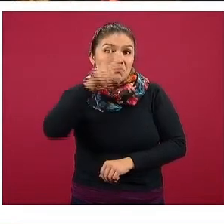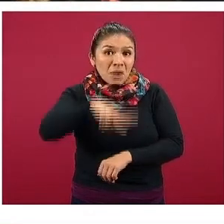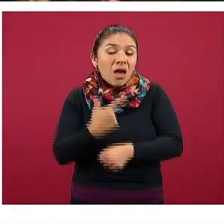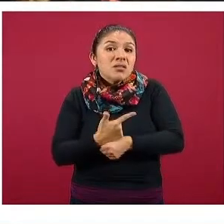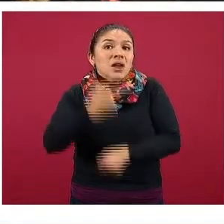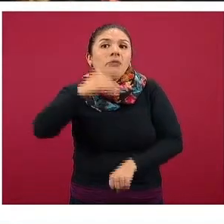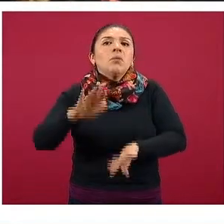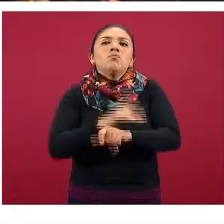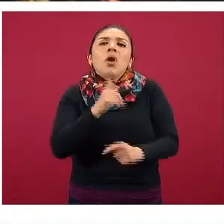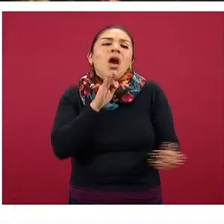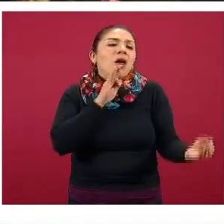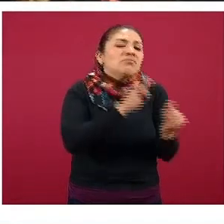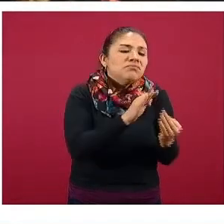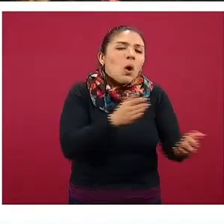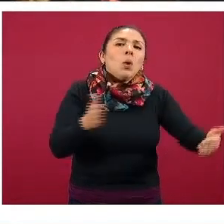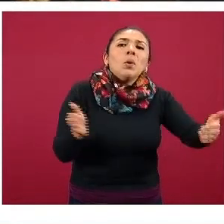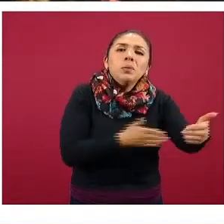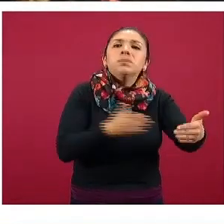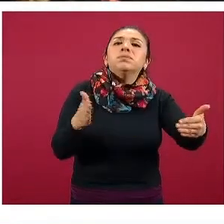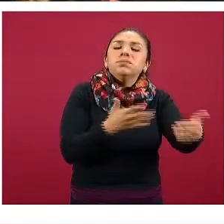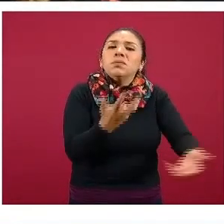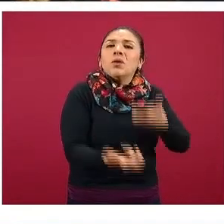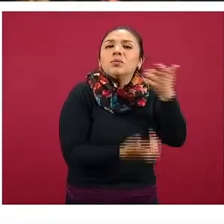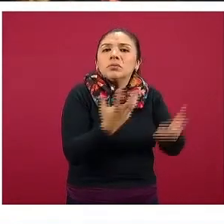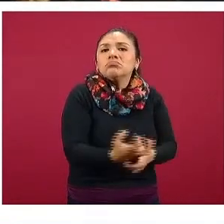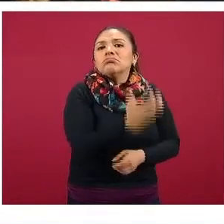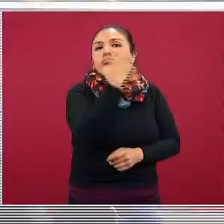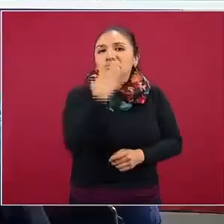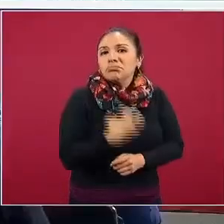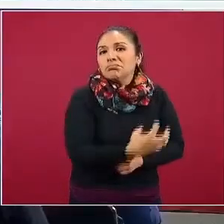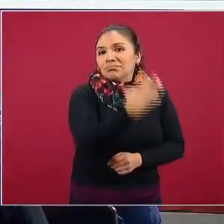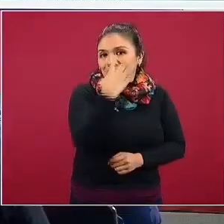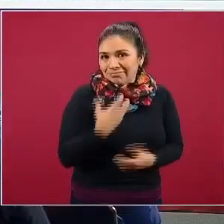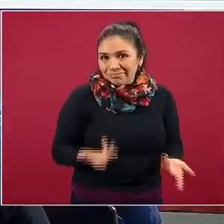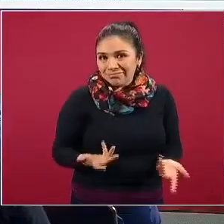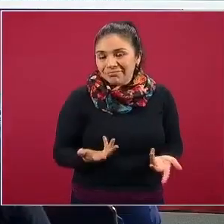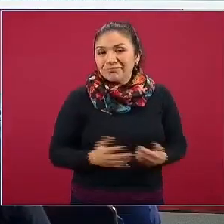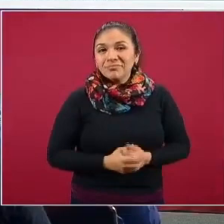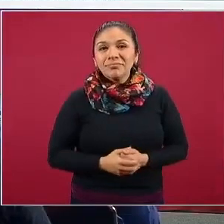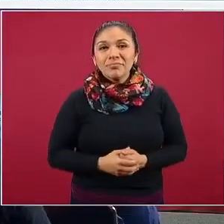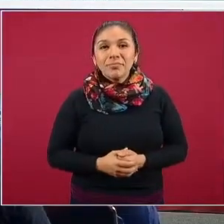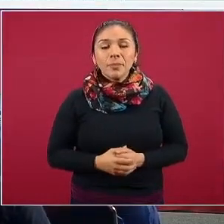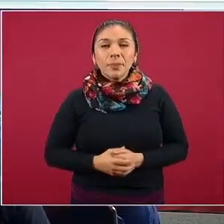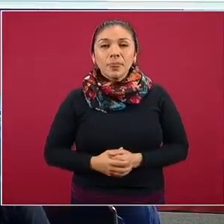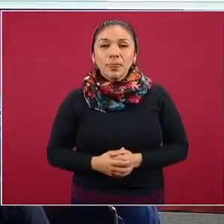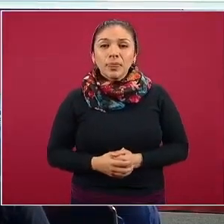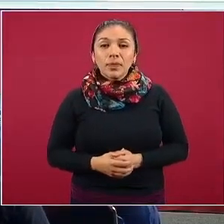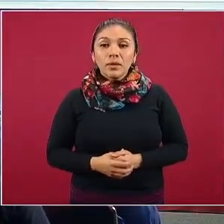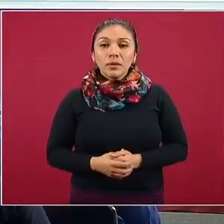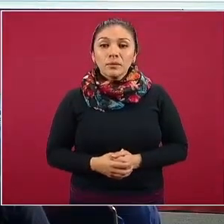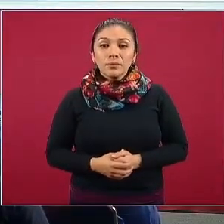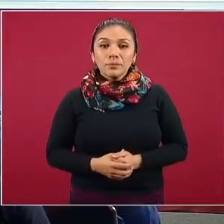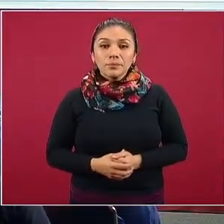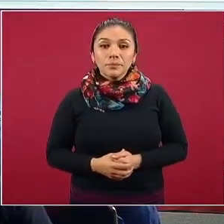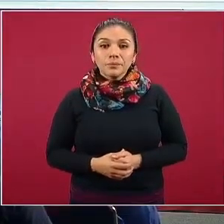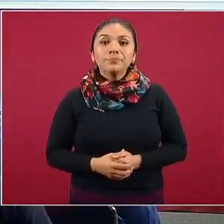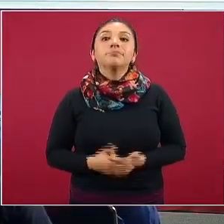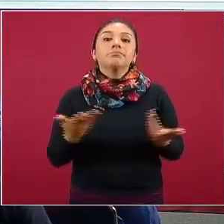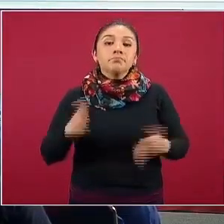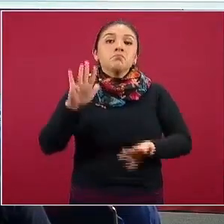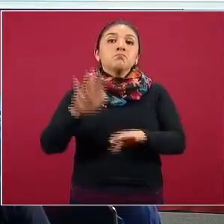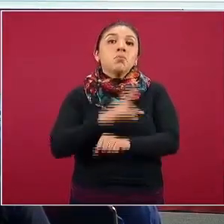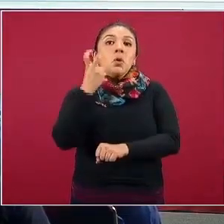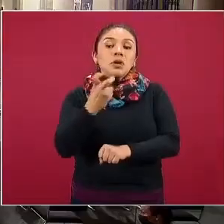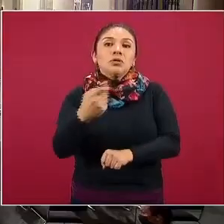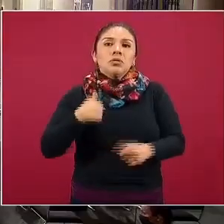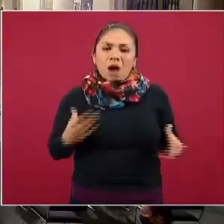riesgo por la exposición a este al humo de leña. La siguiente, por favor. Y por eso nos